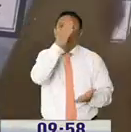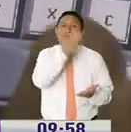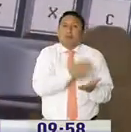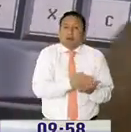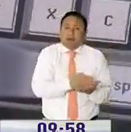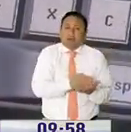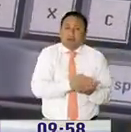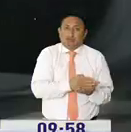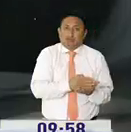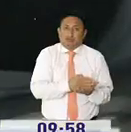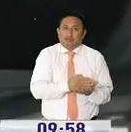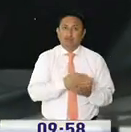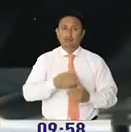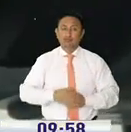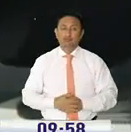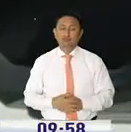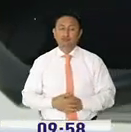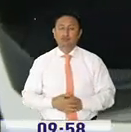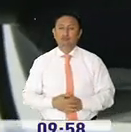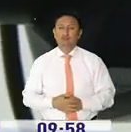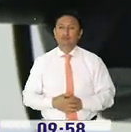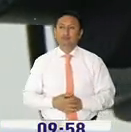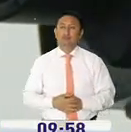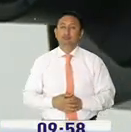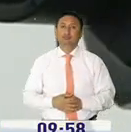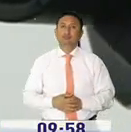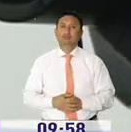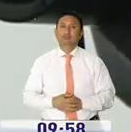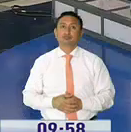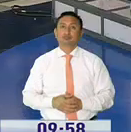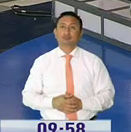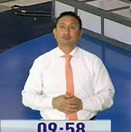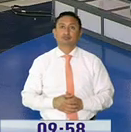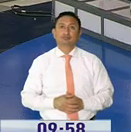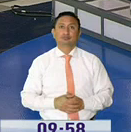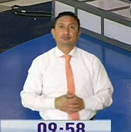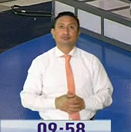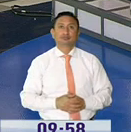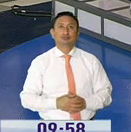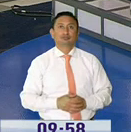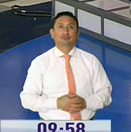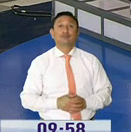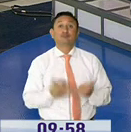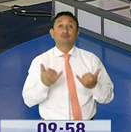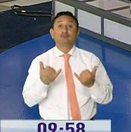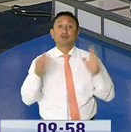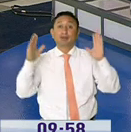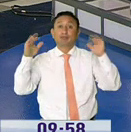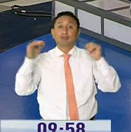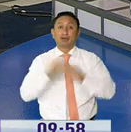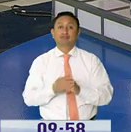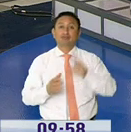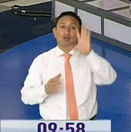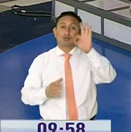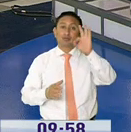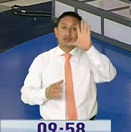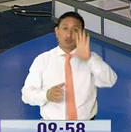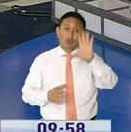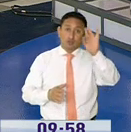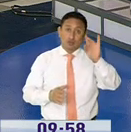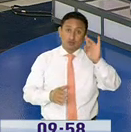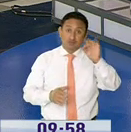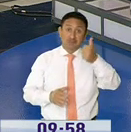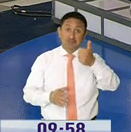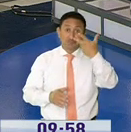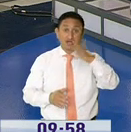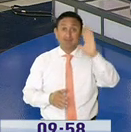procesos judiciales, informó Héctor Romero. Hora de irnos, 9:58 ya. Así